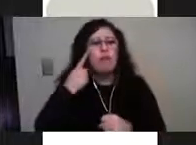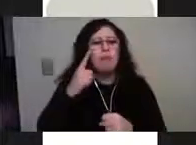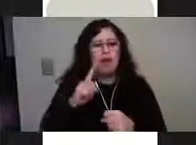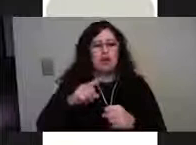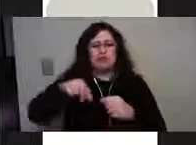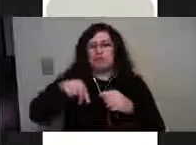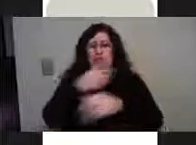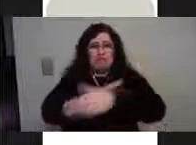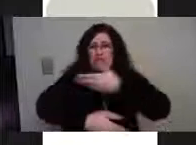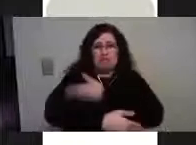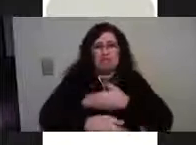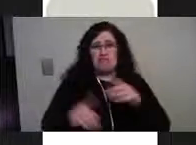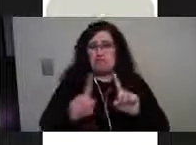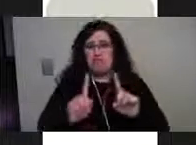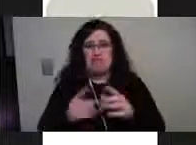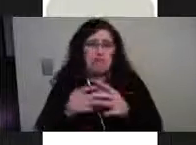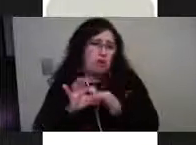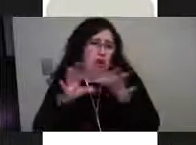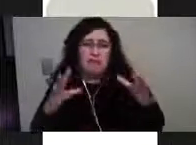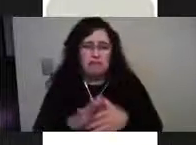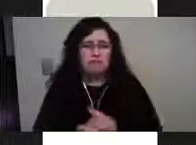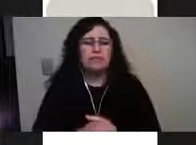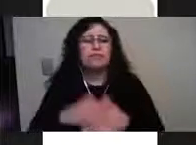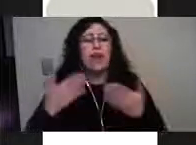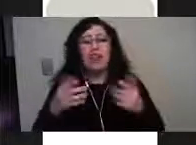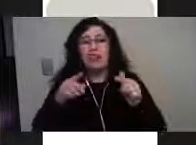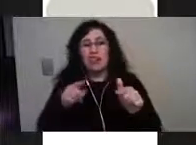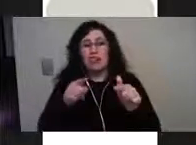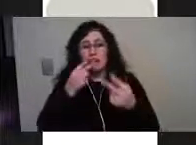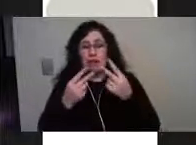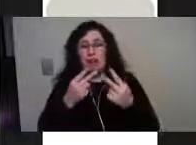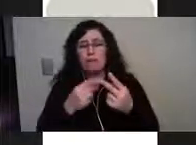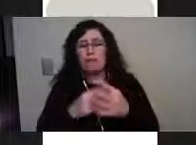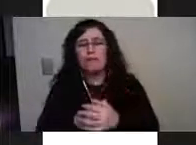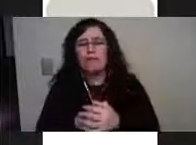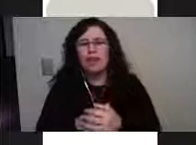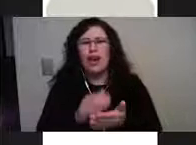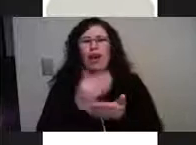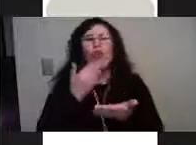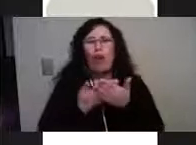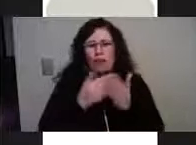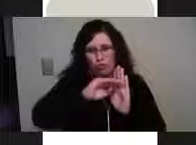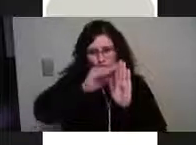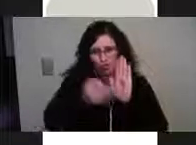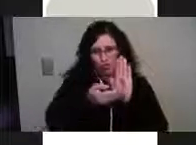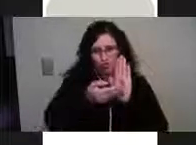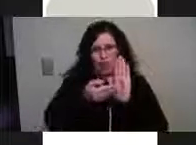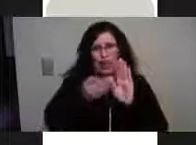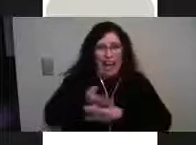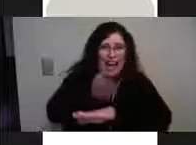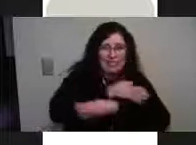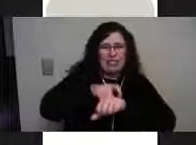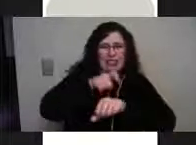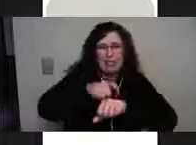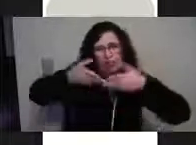¿ya? Se relaciona especialmente este cuadro clínico con la condición de prematurez, ¿ya? Y la causa más frecuente es